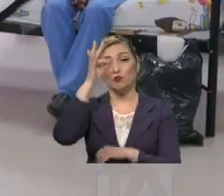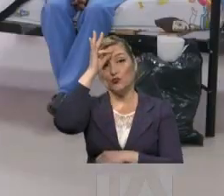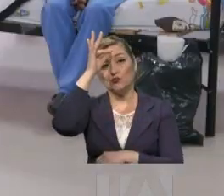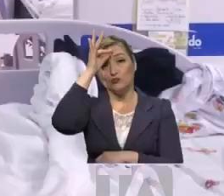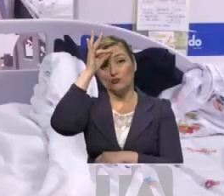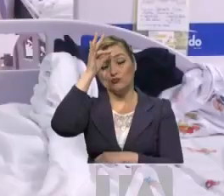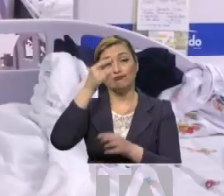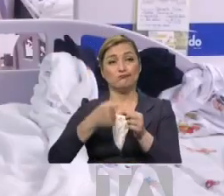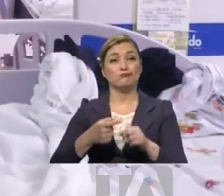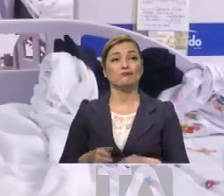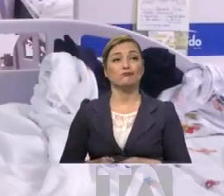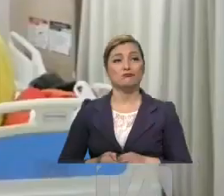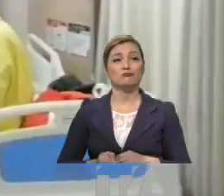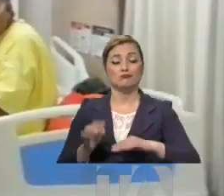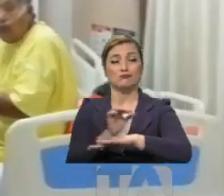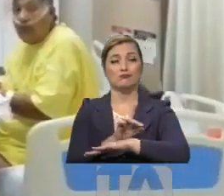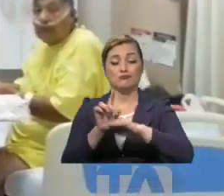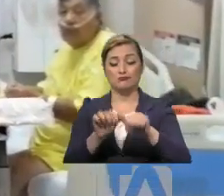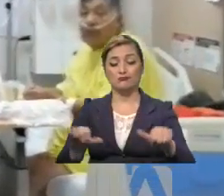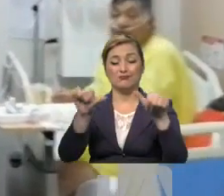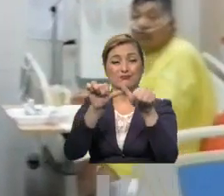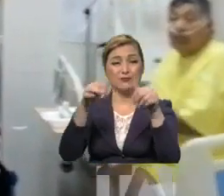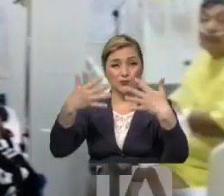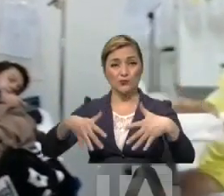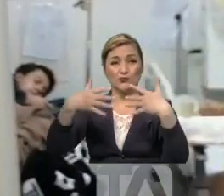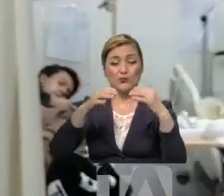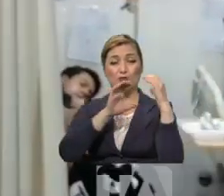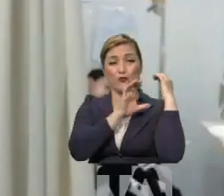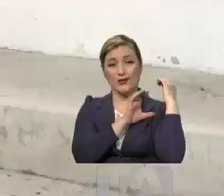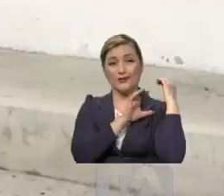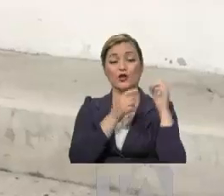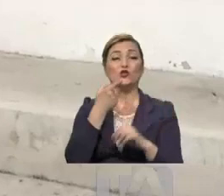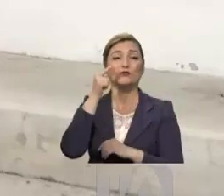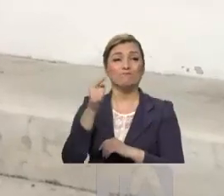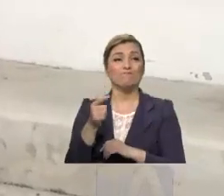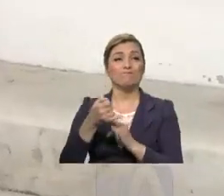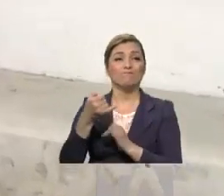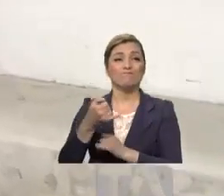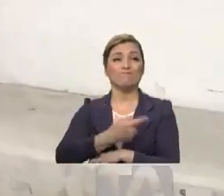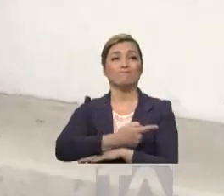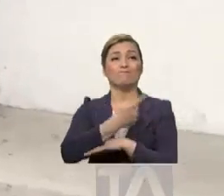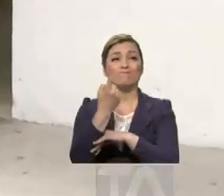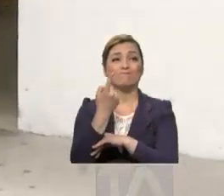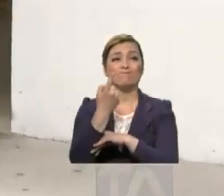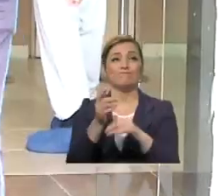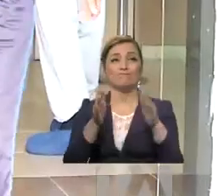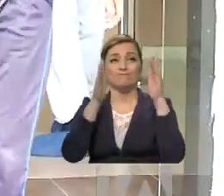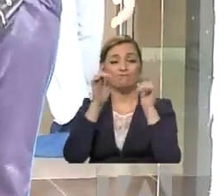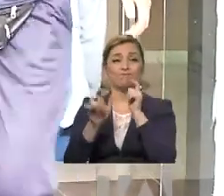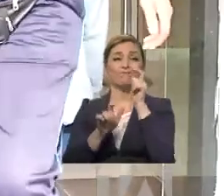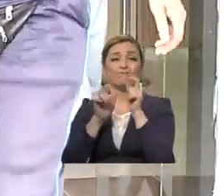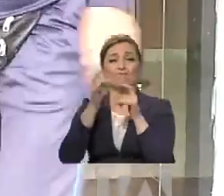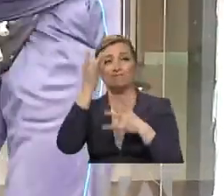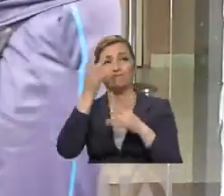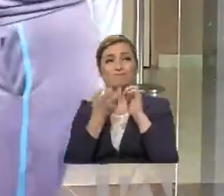hospitales de la capital. El director de las áreas críticas del San Francisco señala que durante estos últimos días, la atención a pacientes